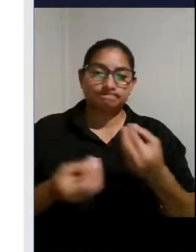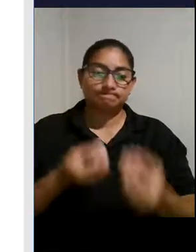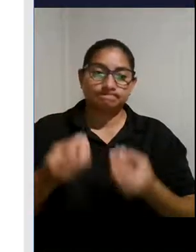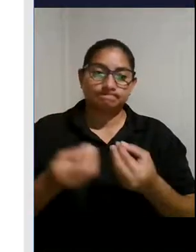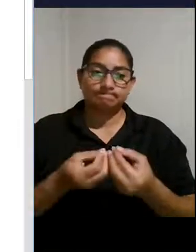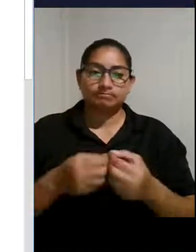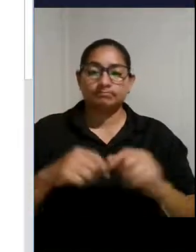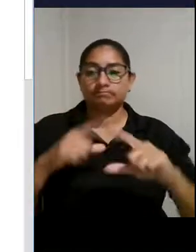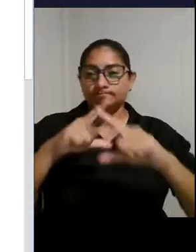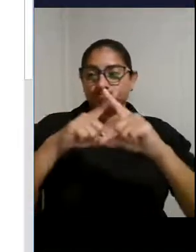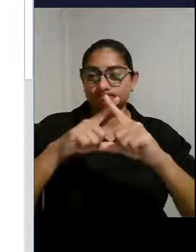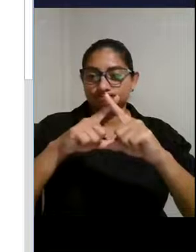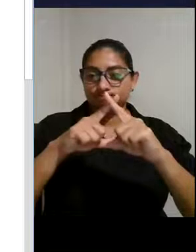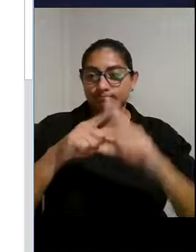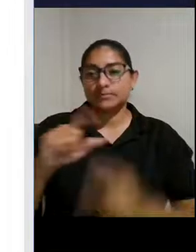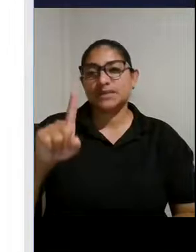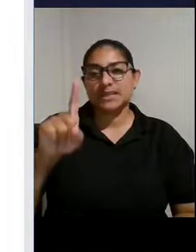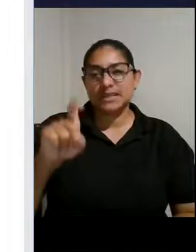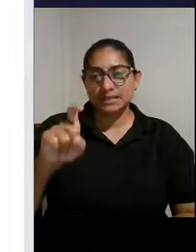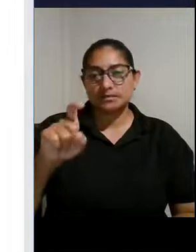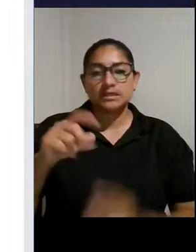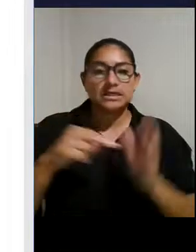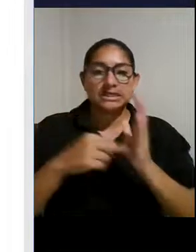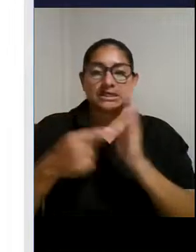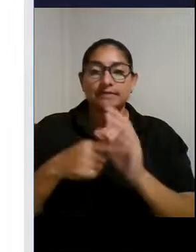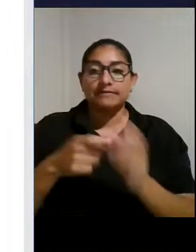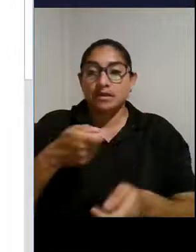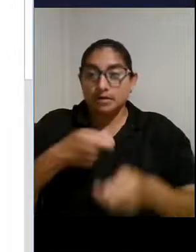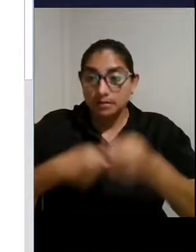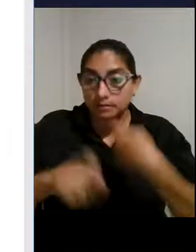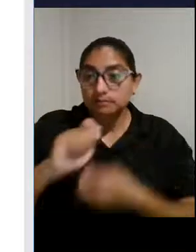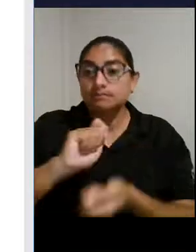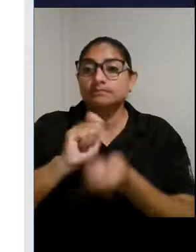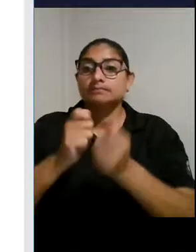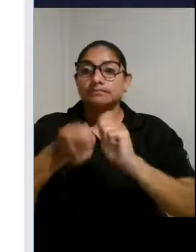Delta X, que en este caso sería el cambio.